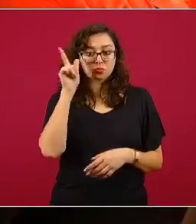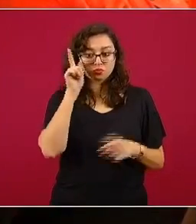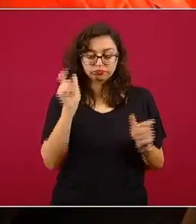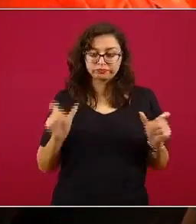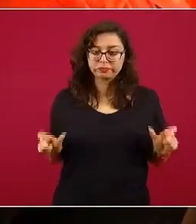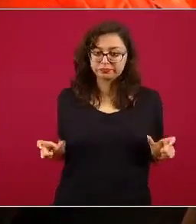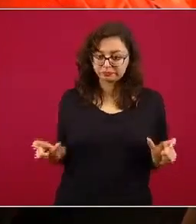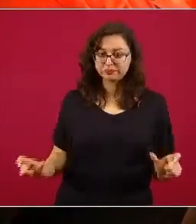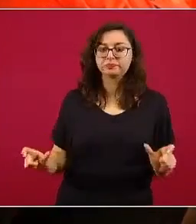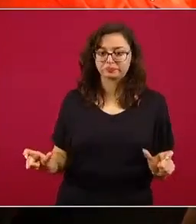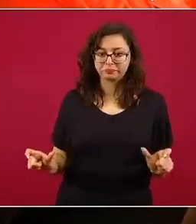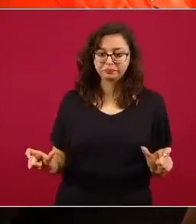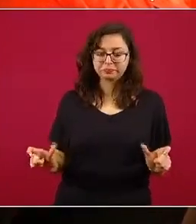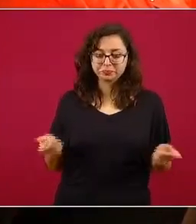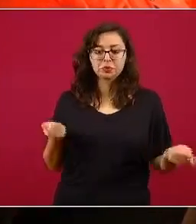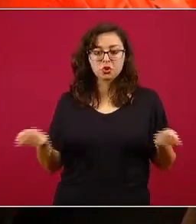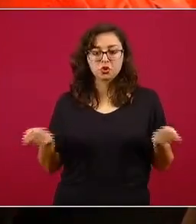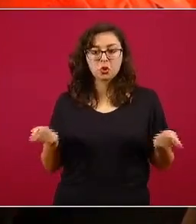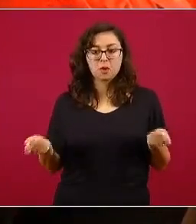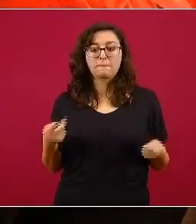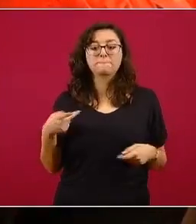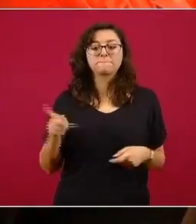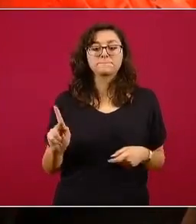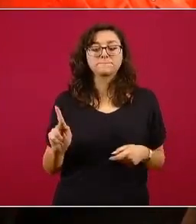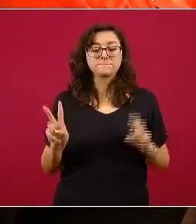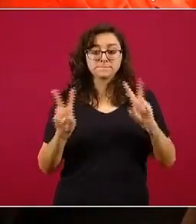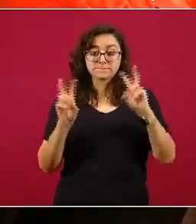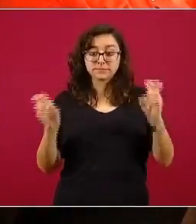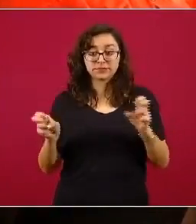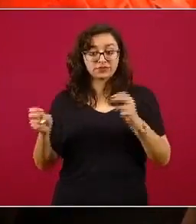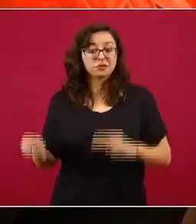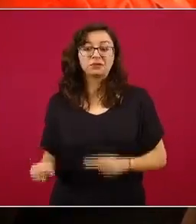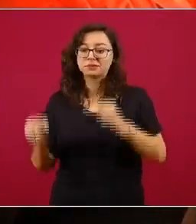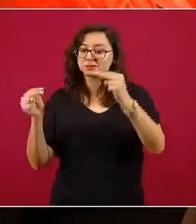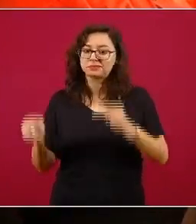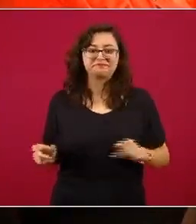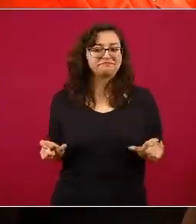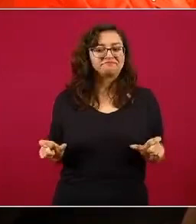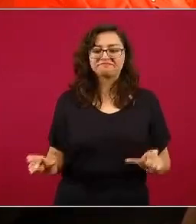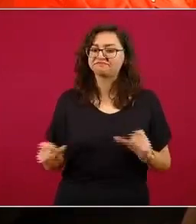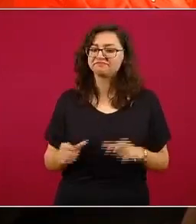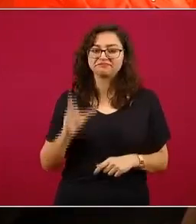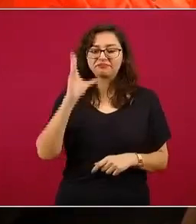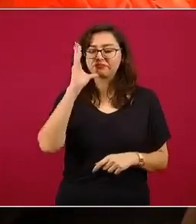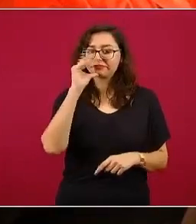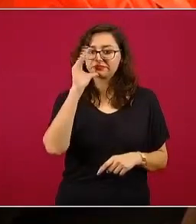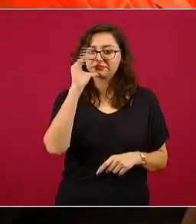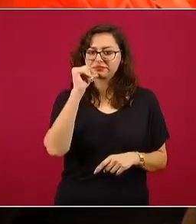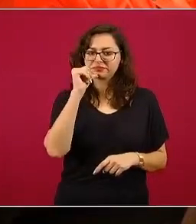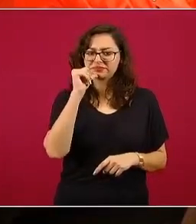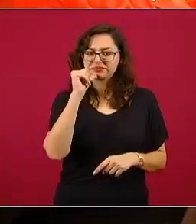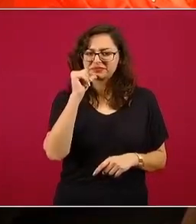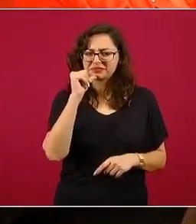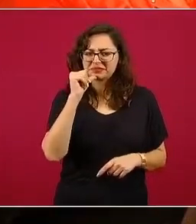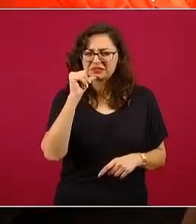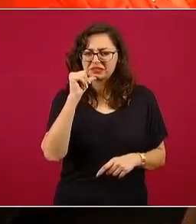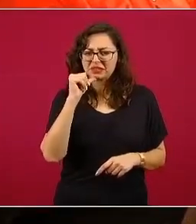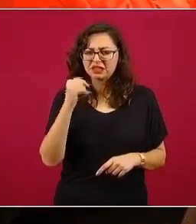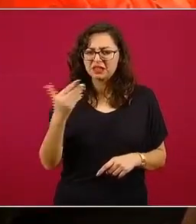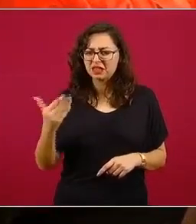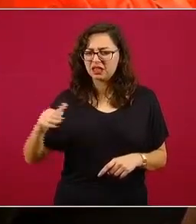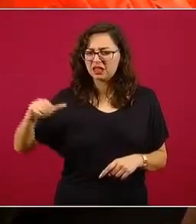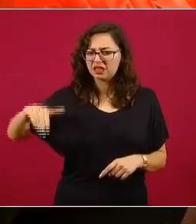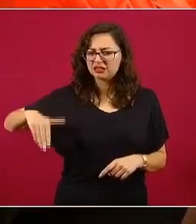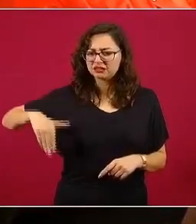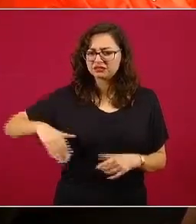Guadalupe. Sin embargo, en el asunto comercial no ha sido posible esto. Como decía el compañero de Basta, efectivamente,